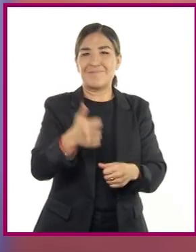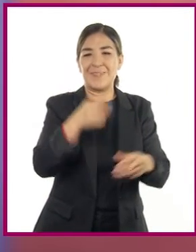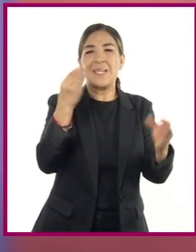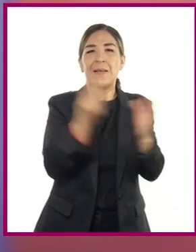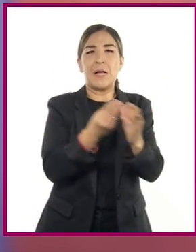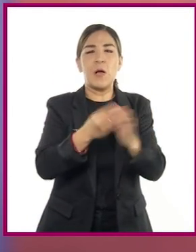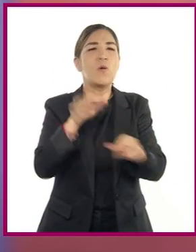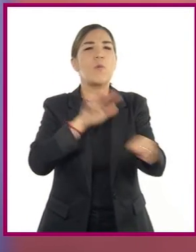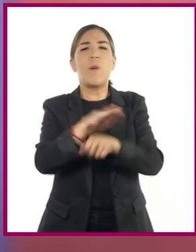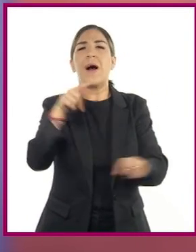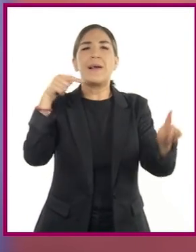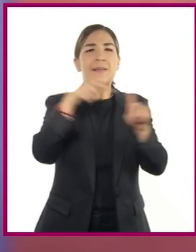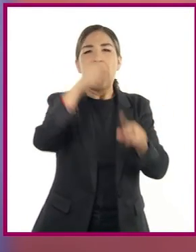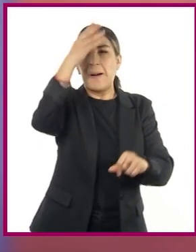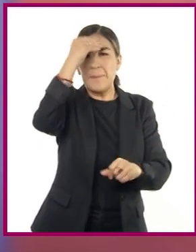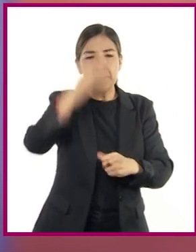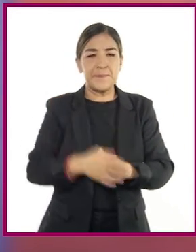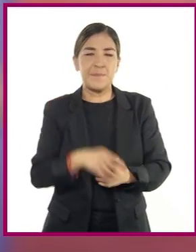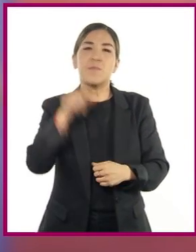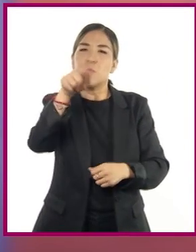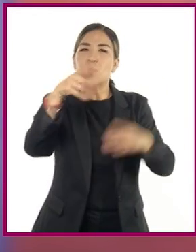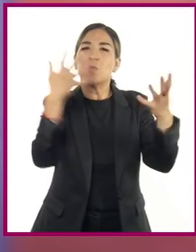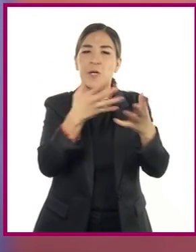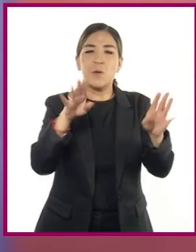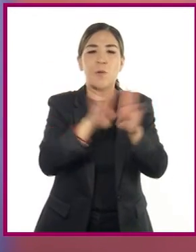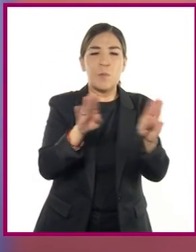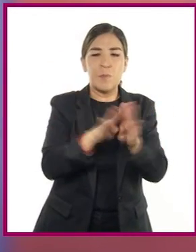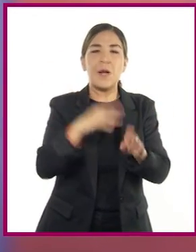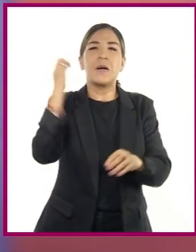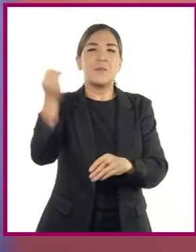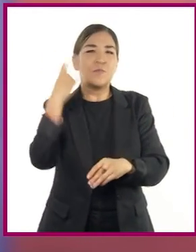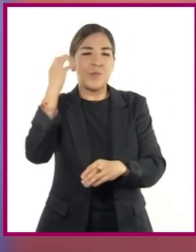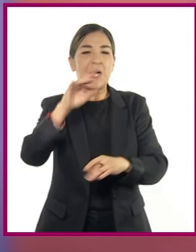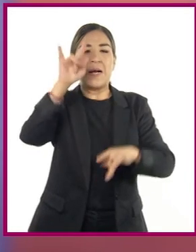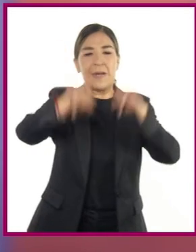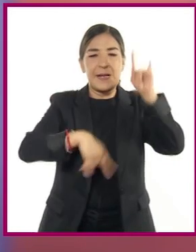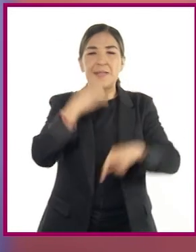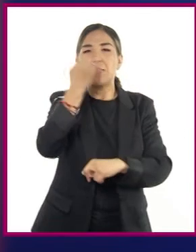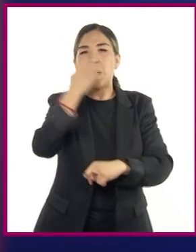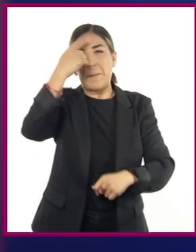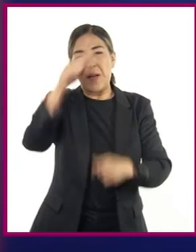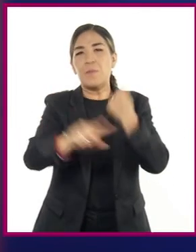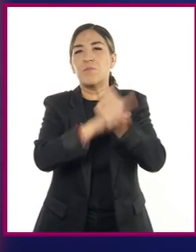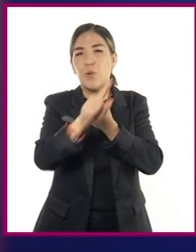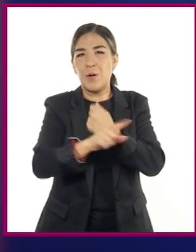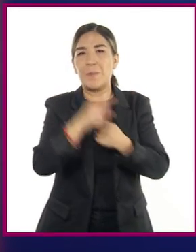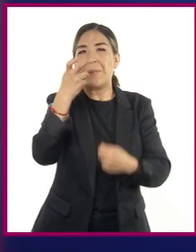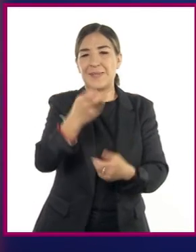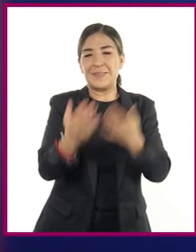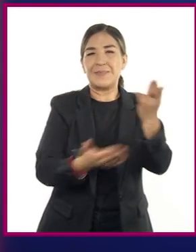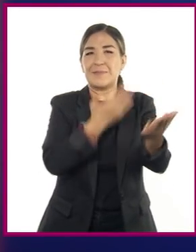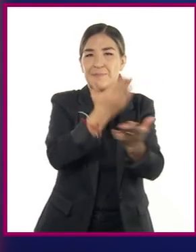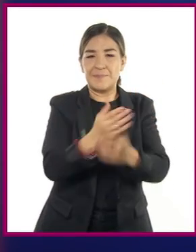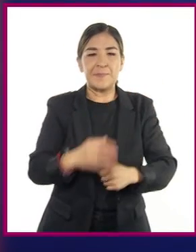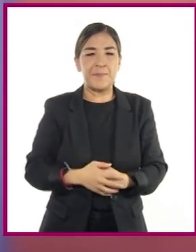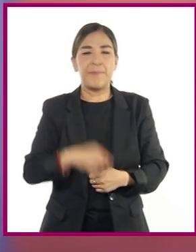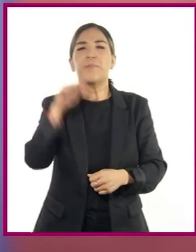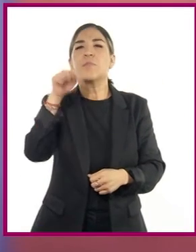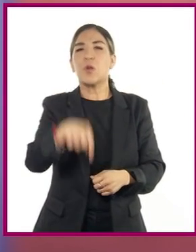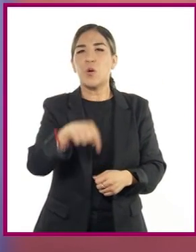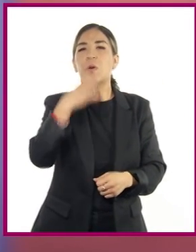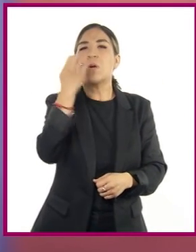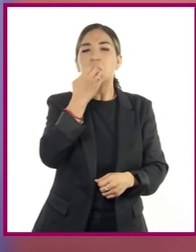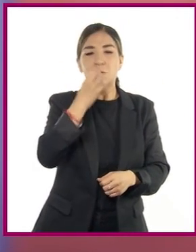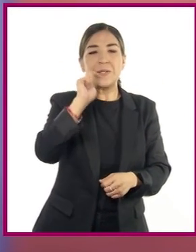fue: diseña una campaña escolar para proponer soluciones a un problema de la escuela. Con esto exploramos el propósito